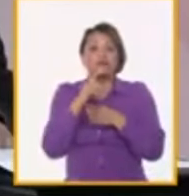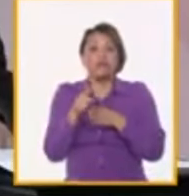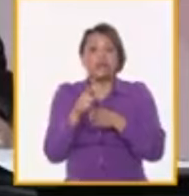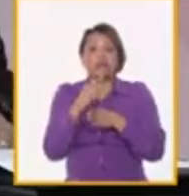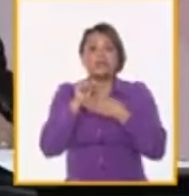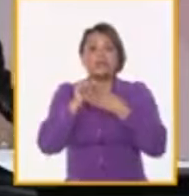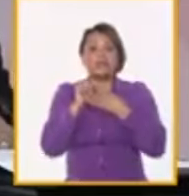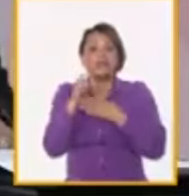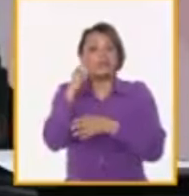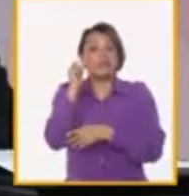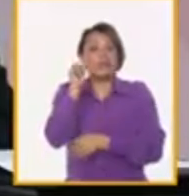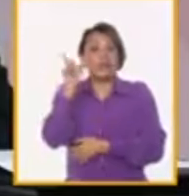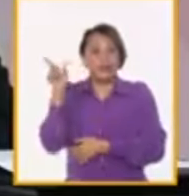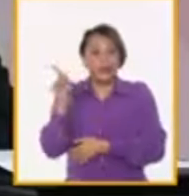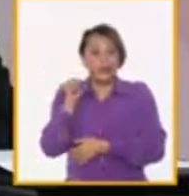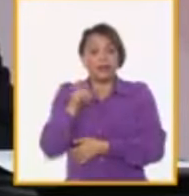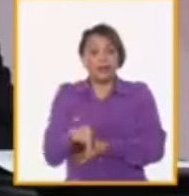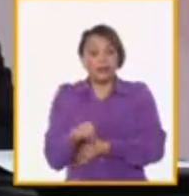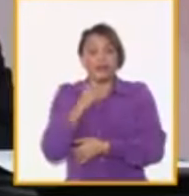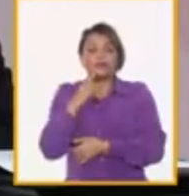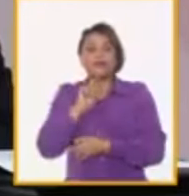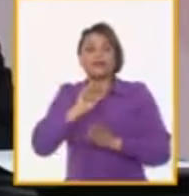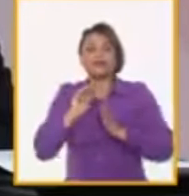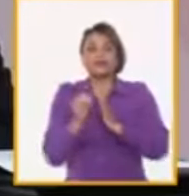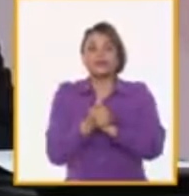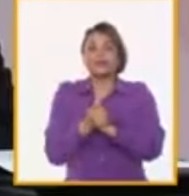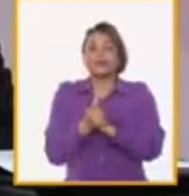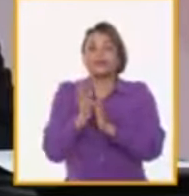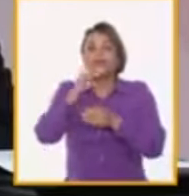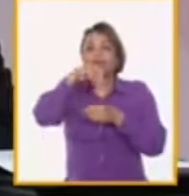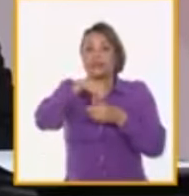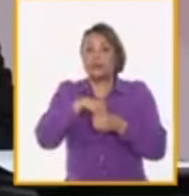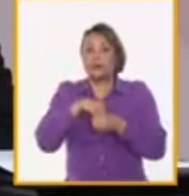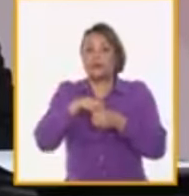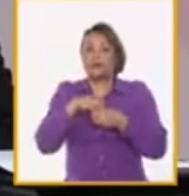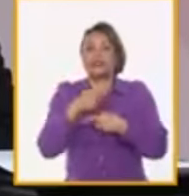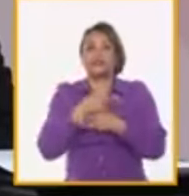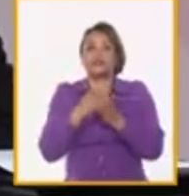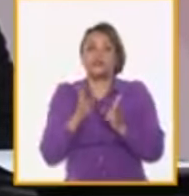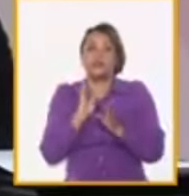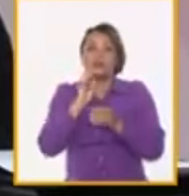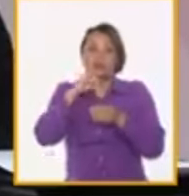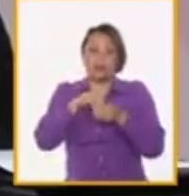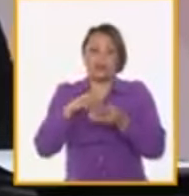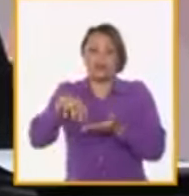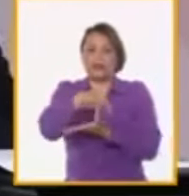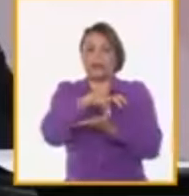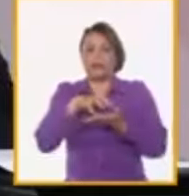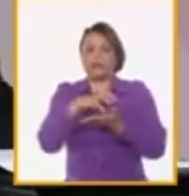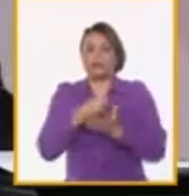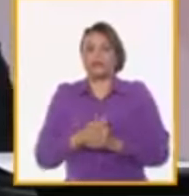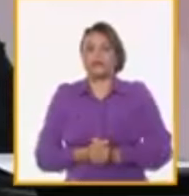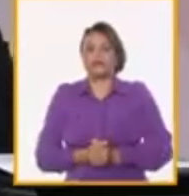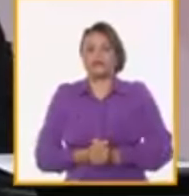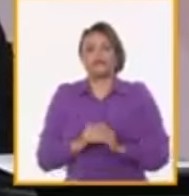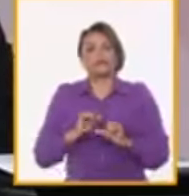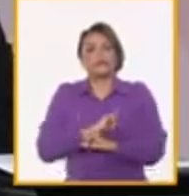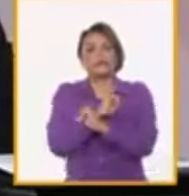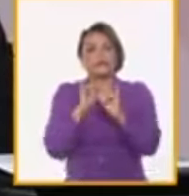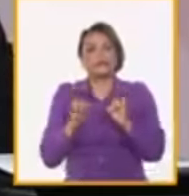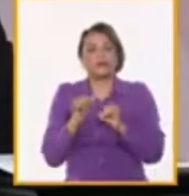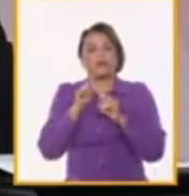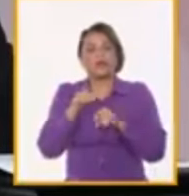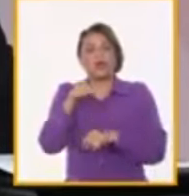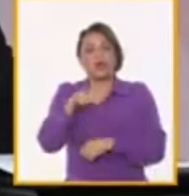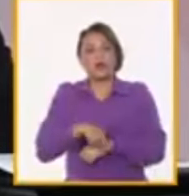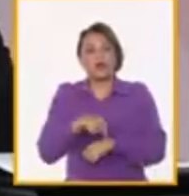de Inteligencia Exterior Israelí, se infiltró en la cadena de suministro a Hezbollah. Es la información que está saliendo